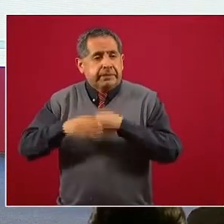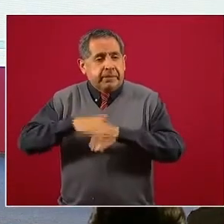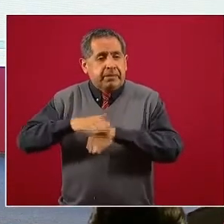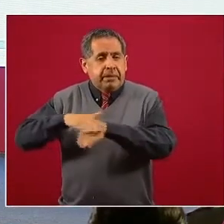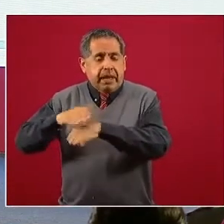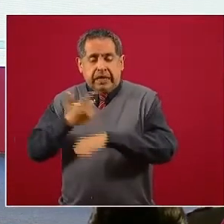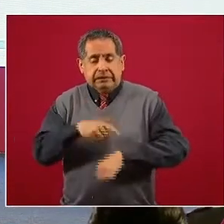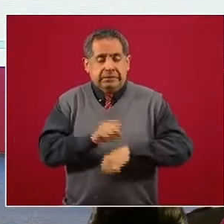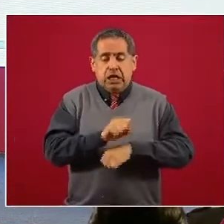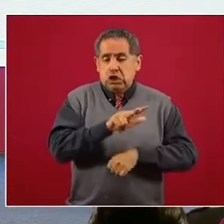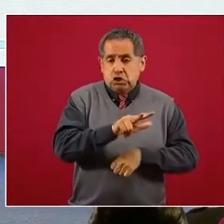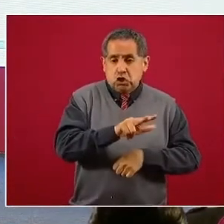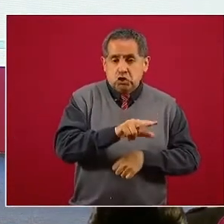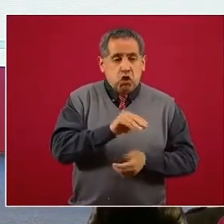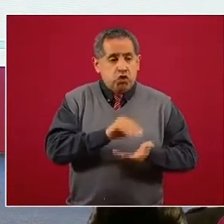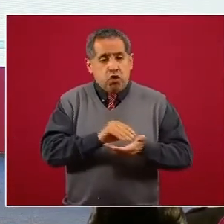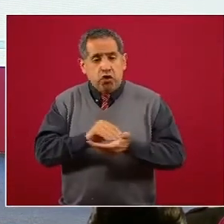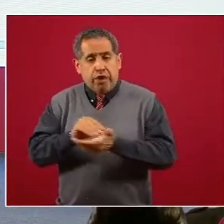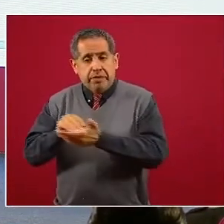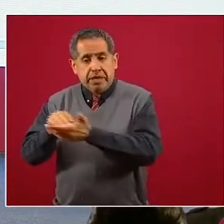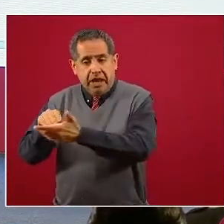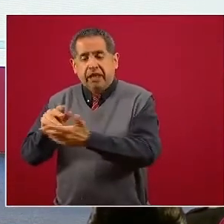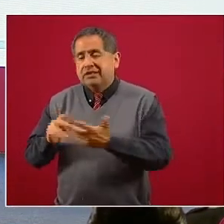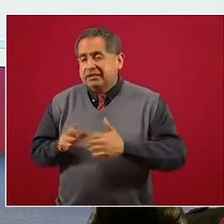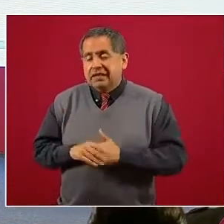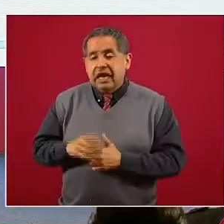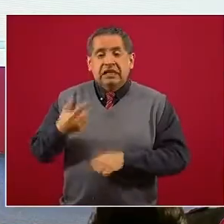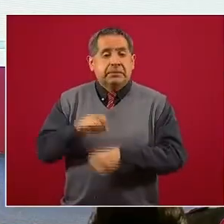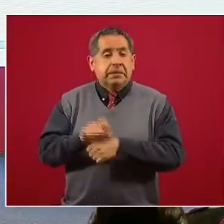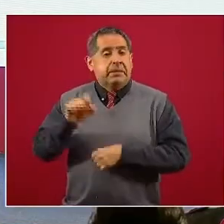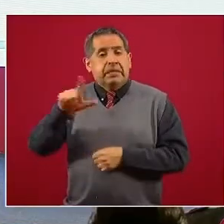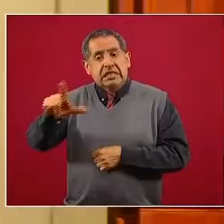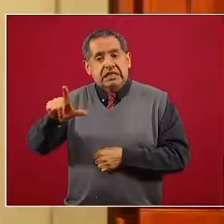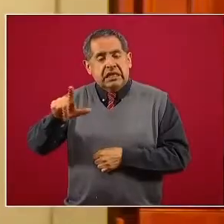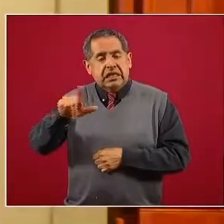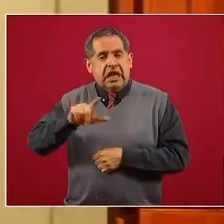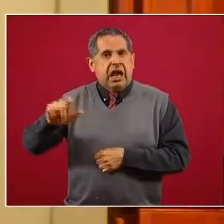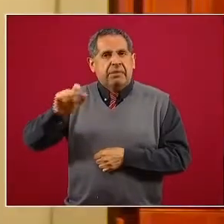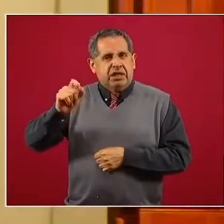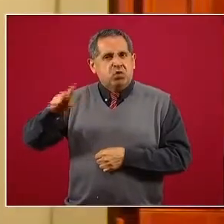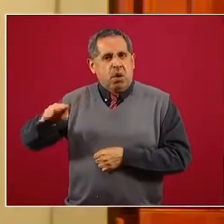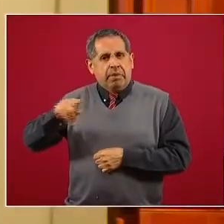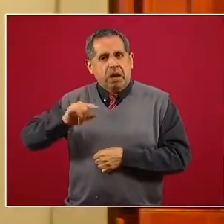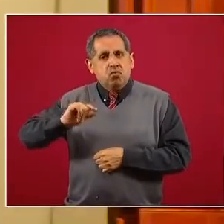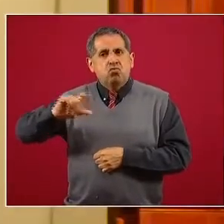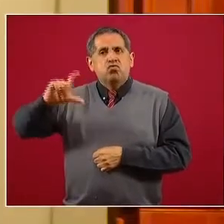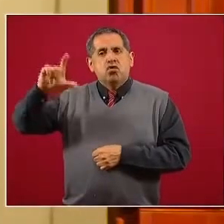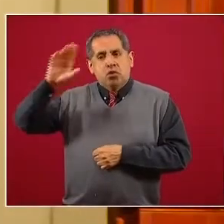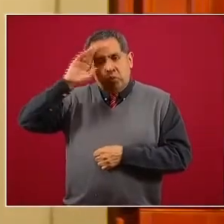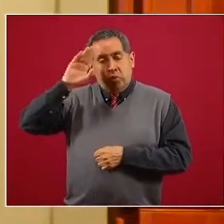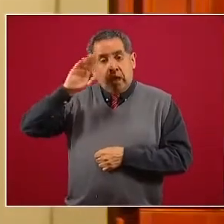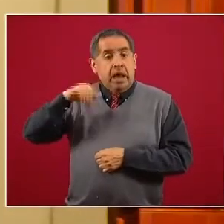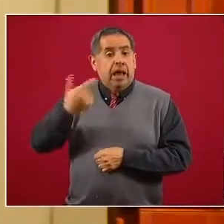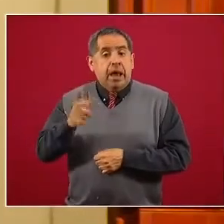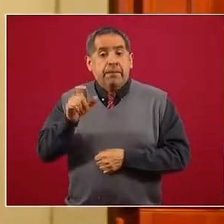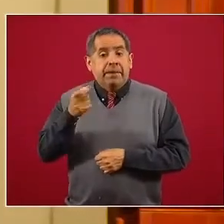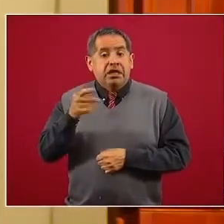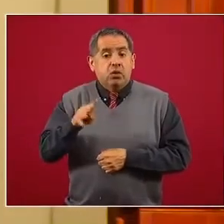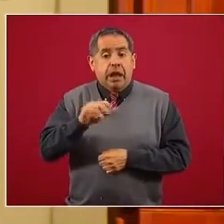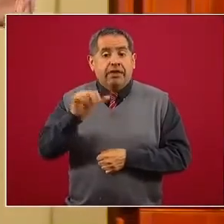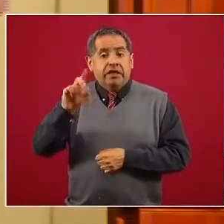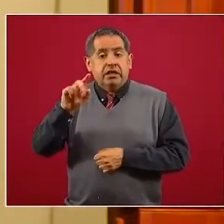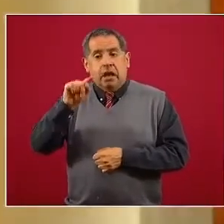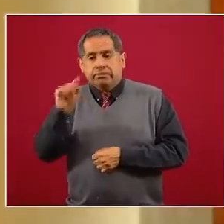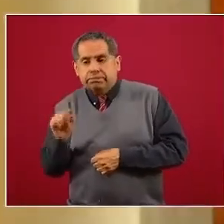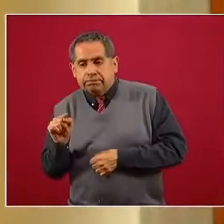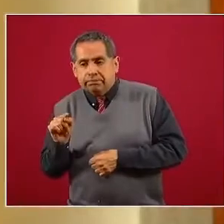18 en adelante, se acelera en la semana 27 hasta la 29 y en la 29 a la 30 tenemos esa caída